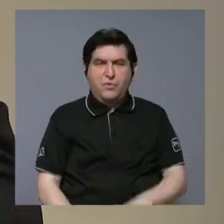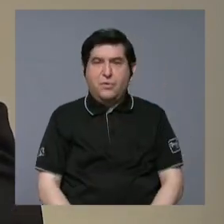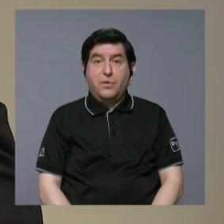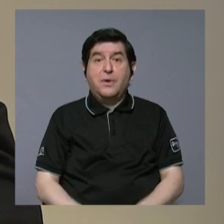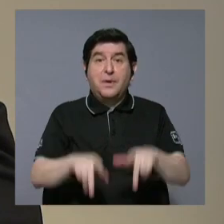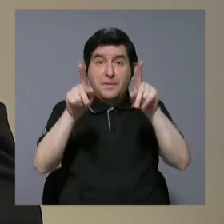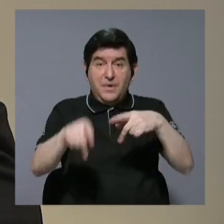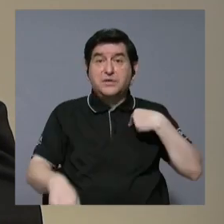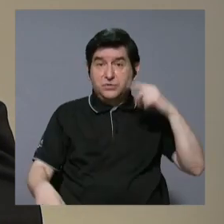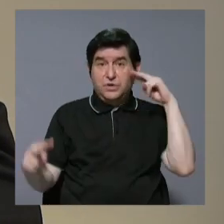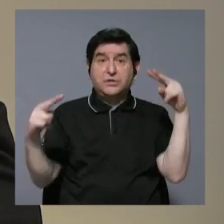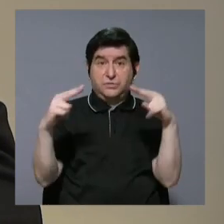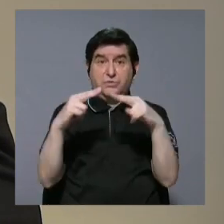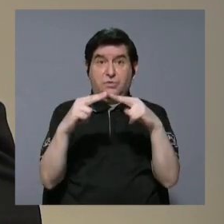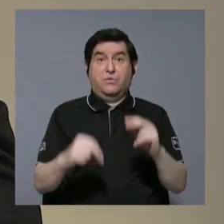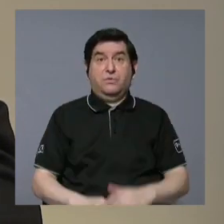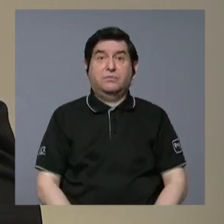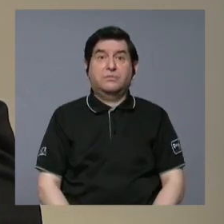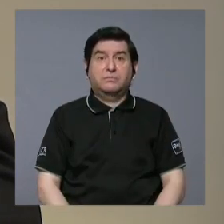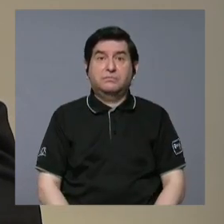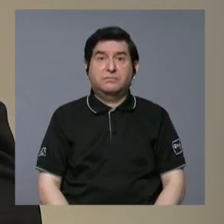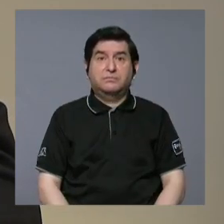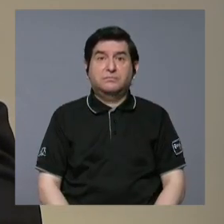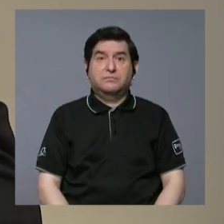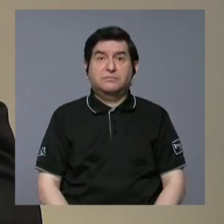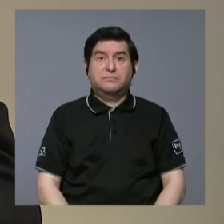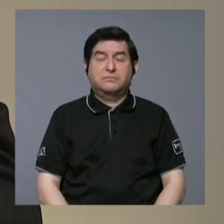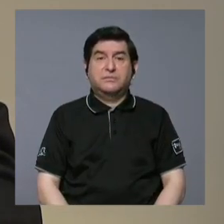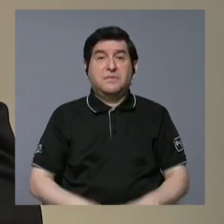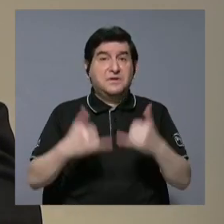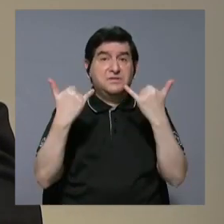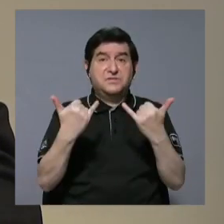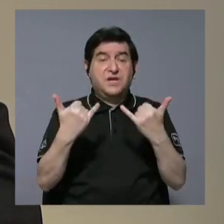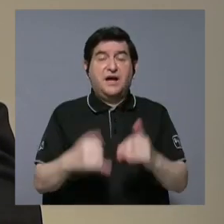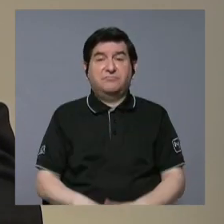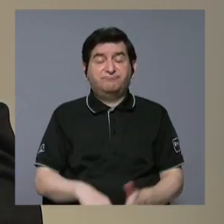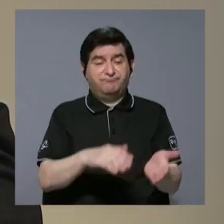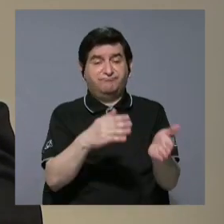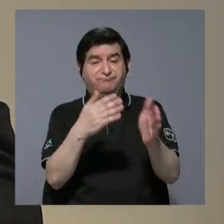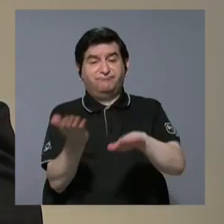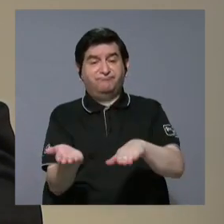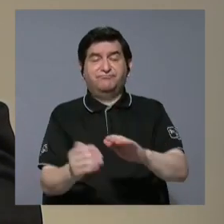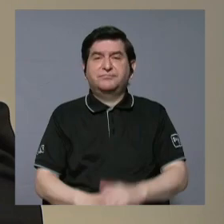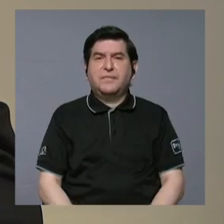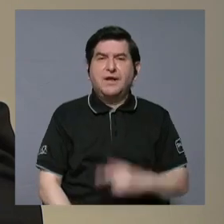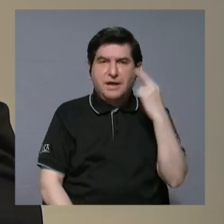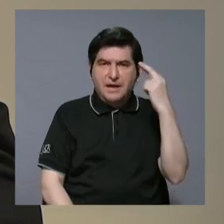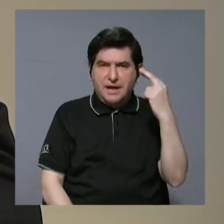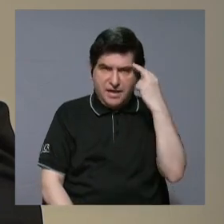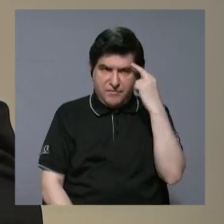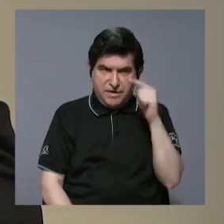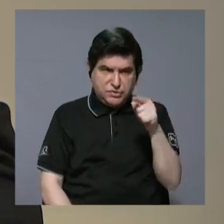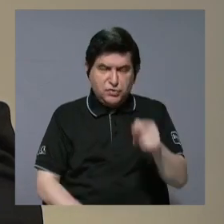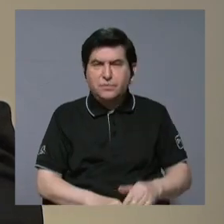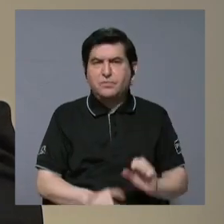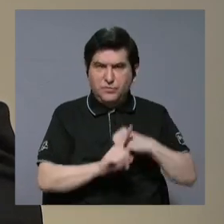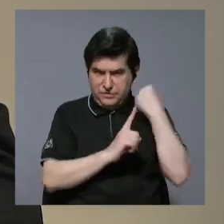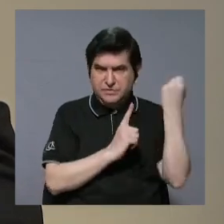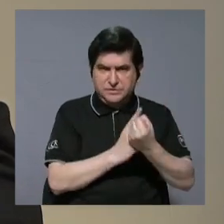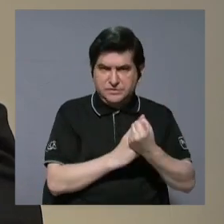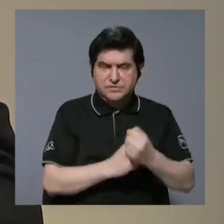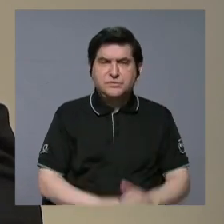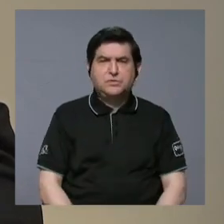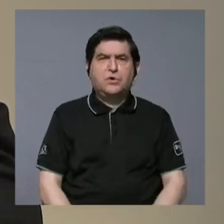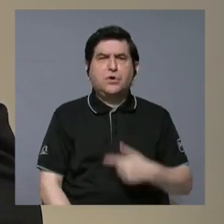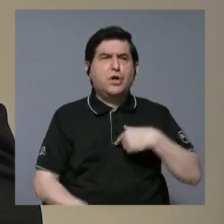gente que uno conocía, ya no está con nosotros. Así es, por ese proceso. Y